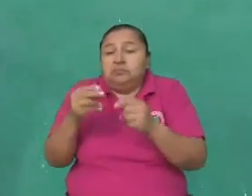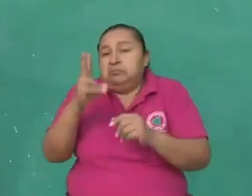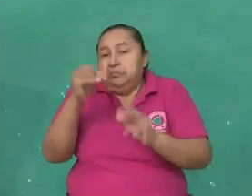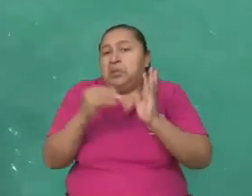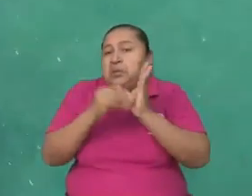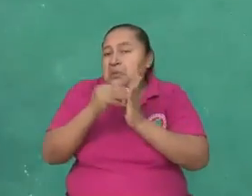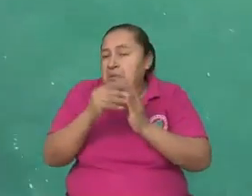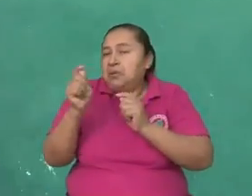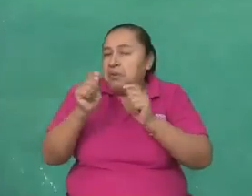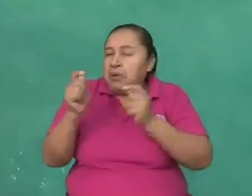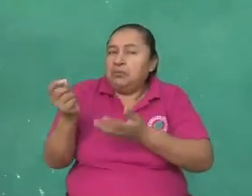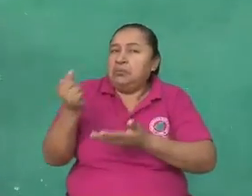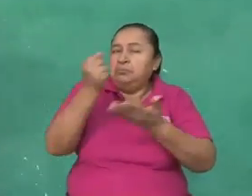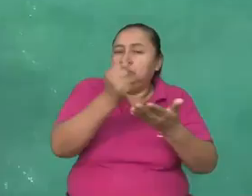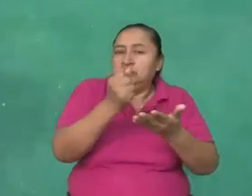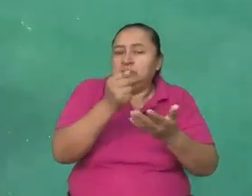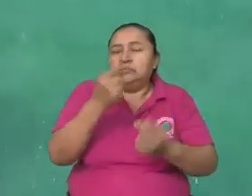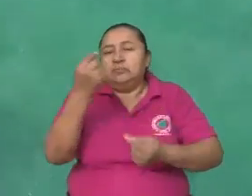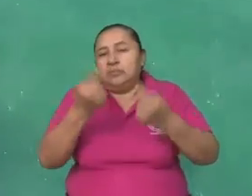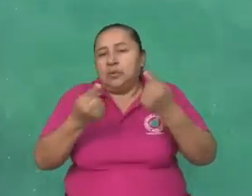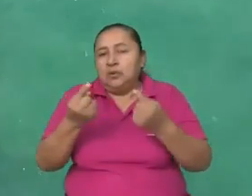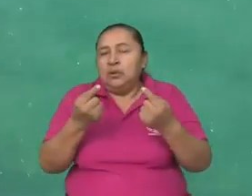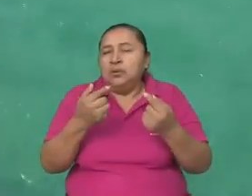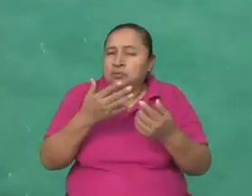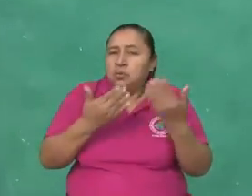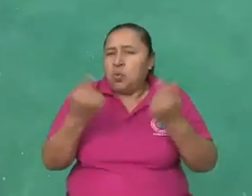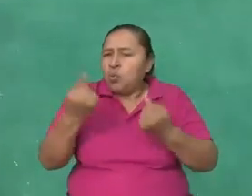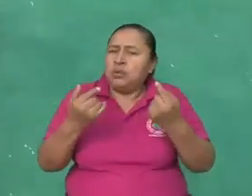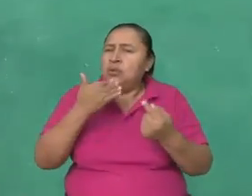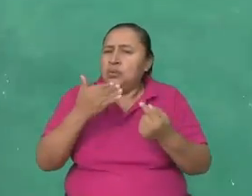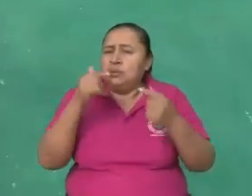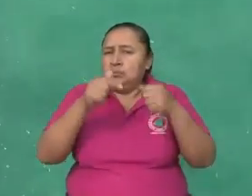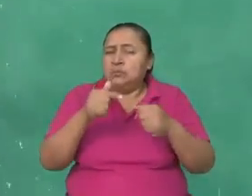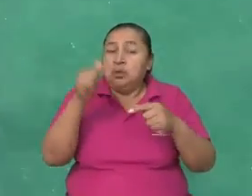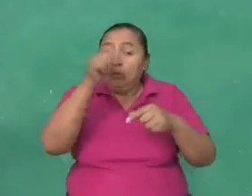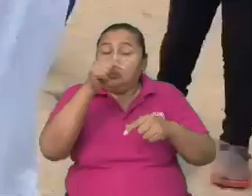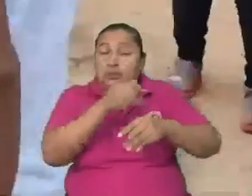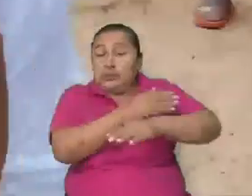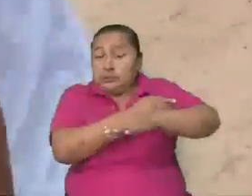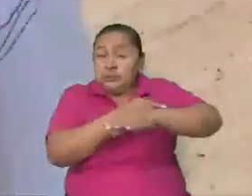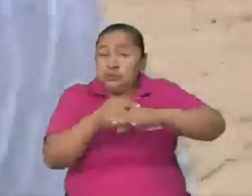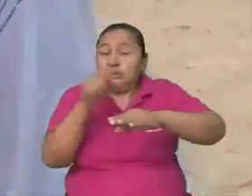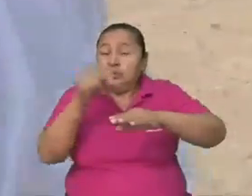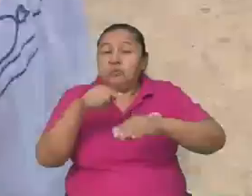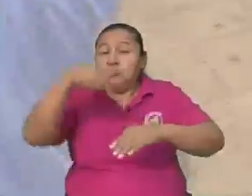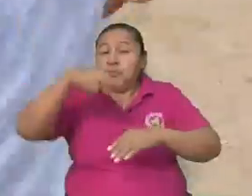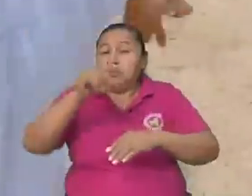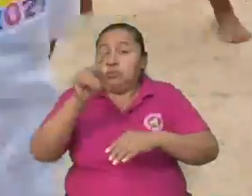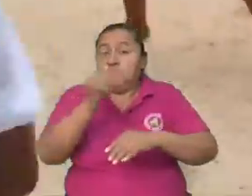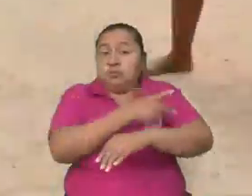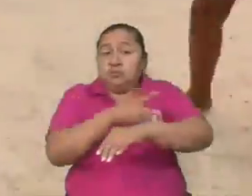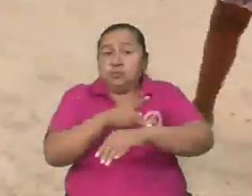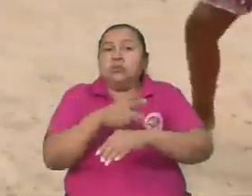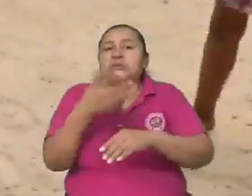para ejecutarlo. ¿Cuál es la mayor ventaja ya con ese muelle o con ese puerto? Es que ya